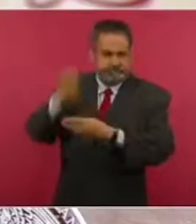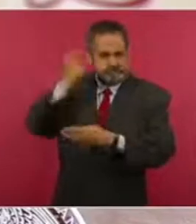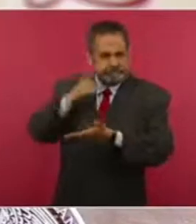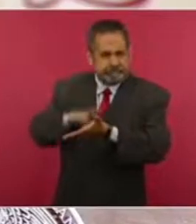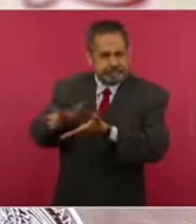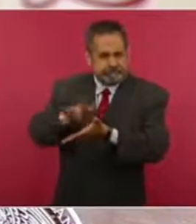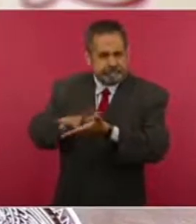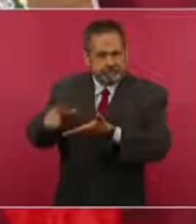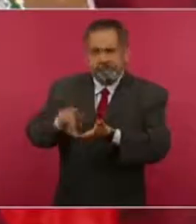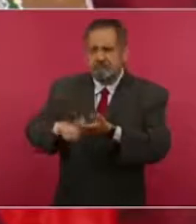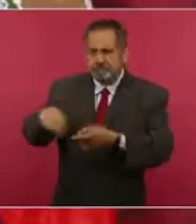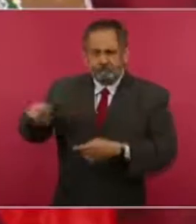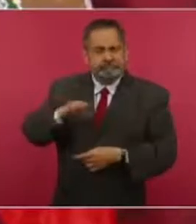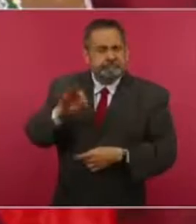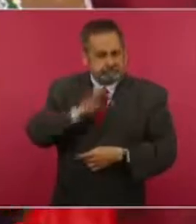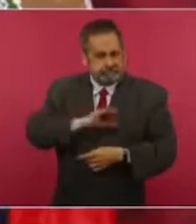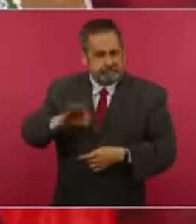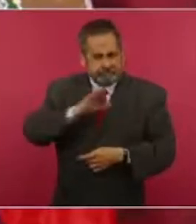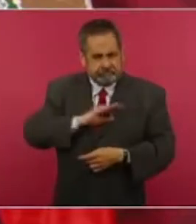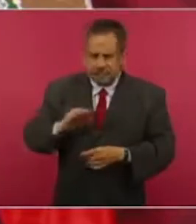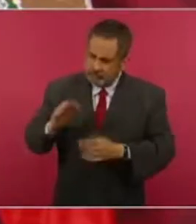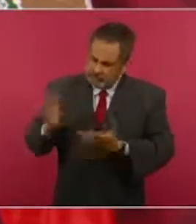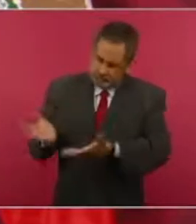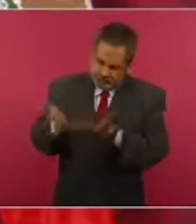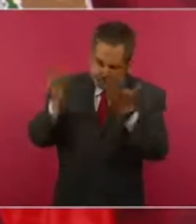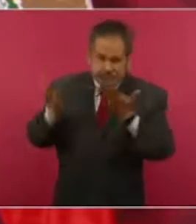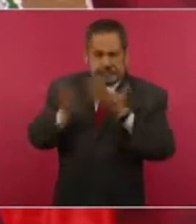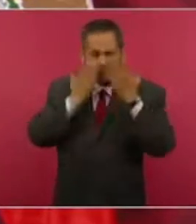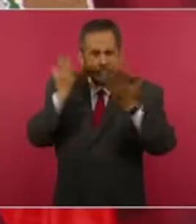todos tengan posibilidad de estudiar.